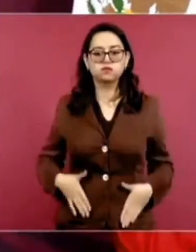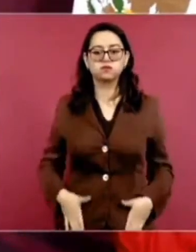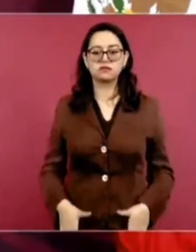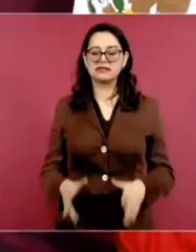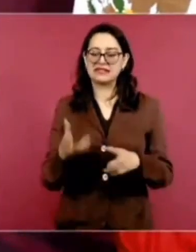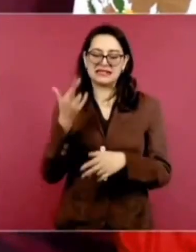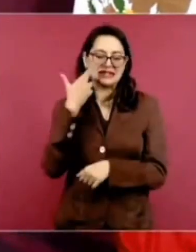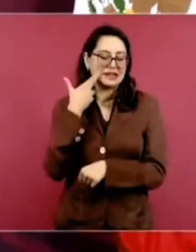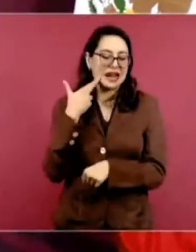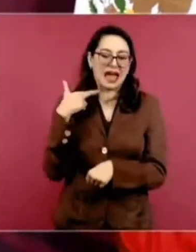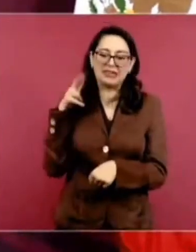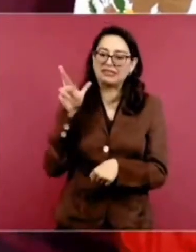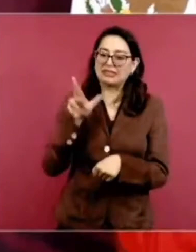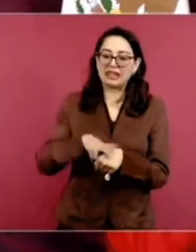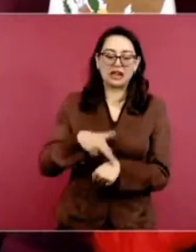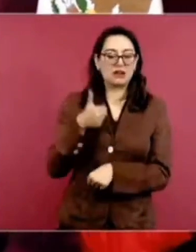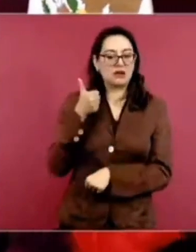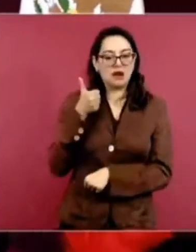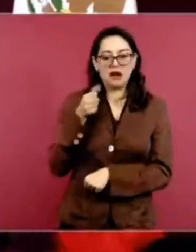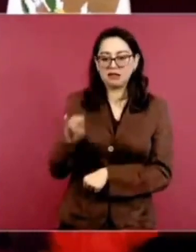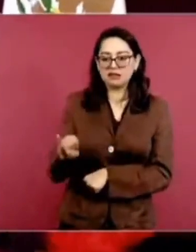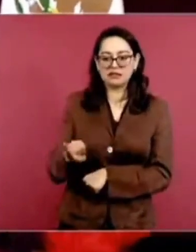Muy ladrones.